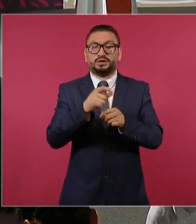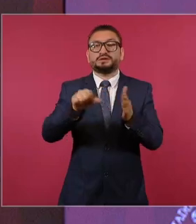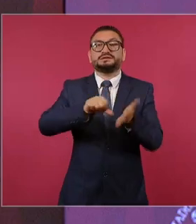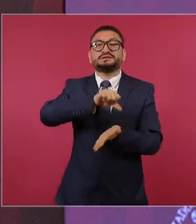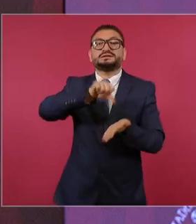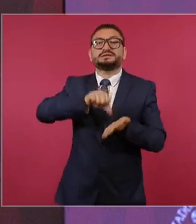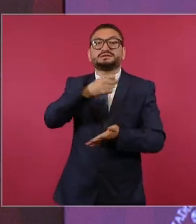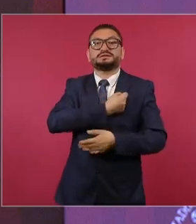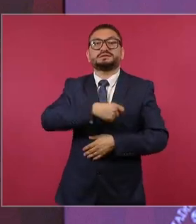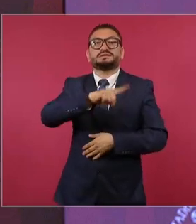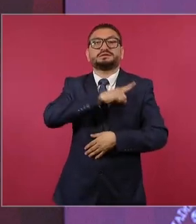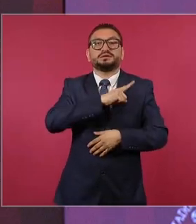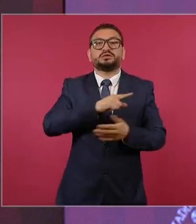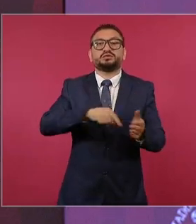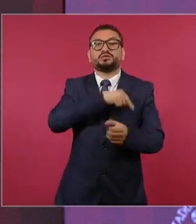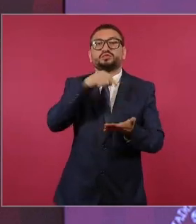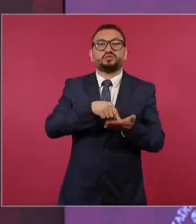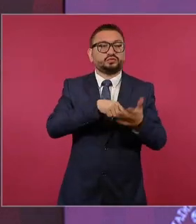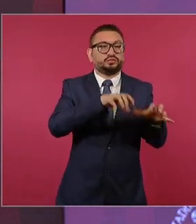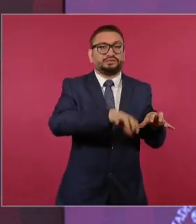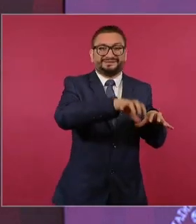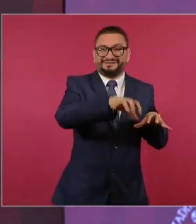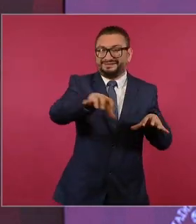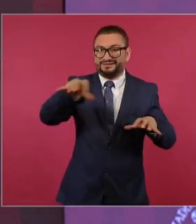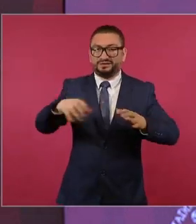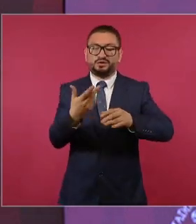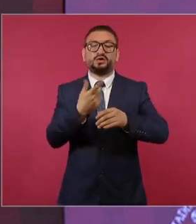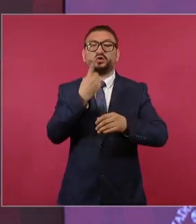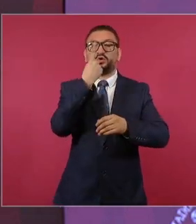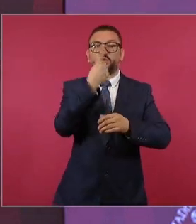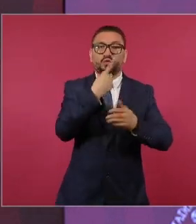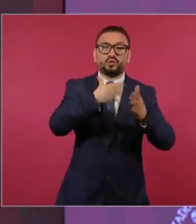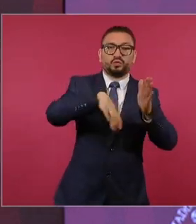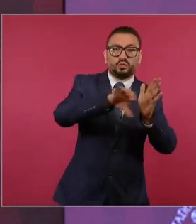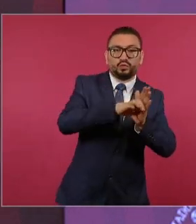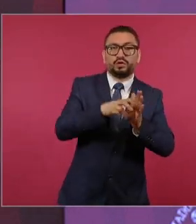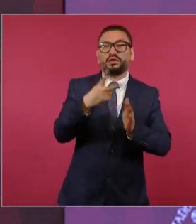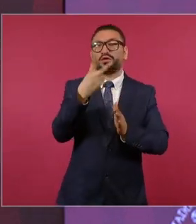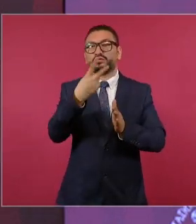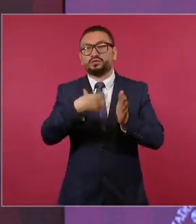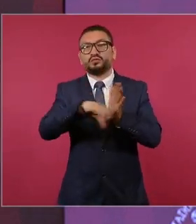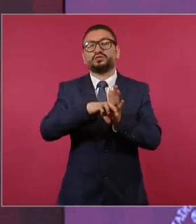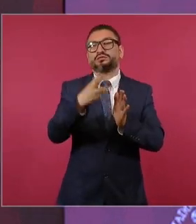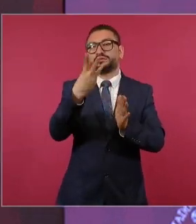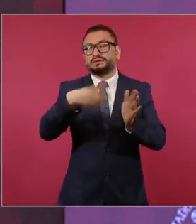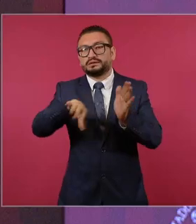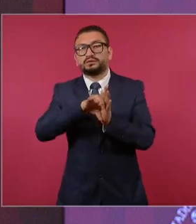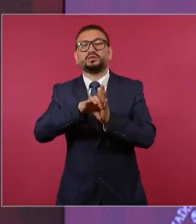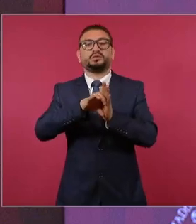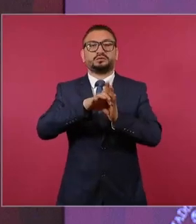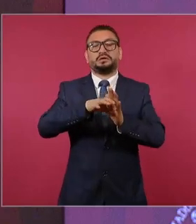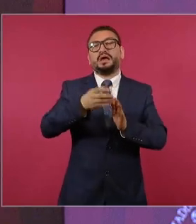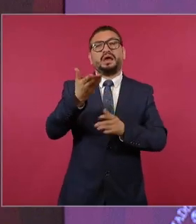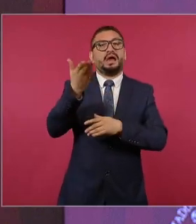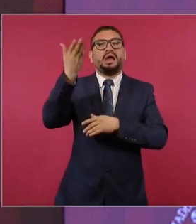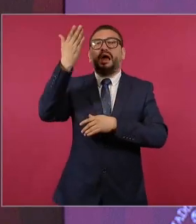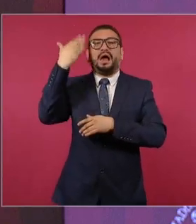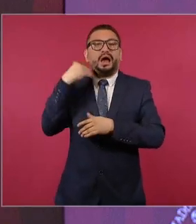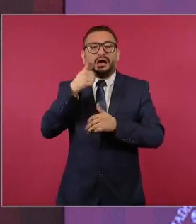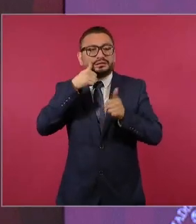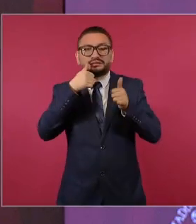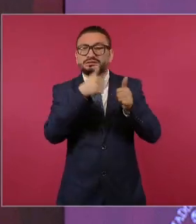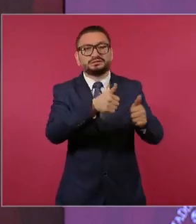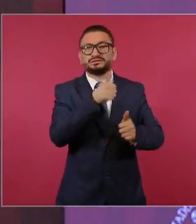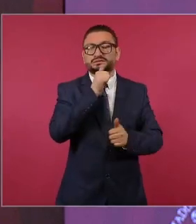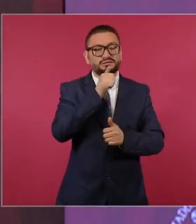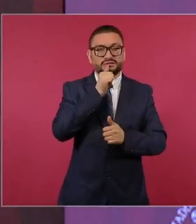de salud, esos lugares de un consultorio, de dos consultorios, de tres consultorios, que nunca eran puestos en el centro